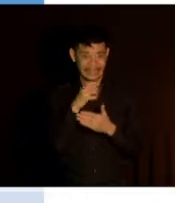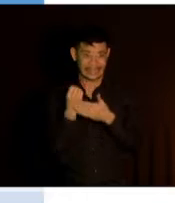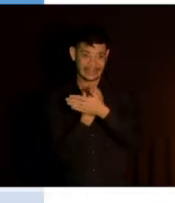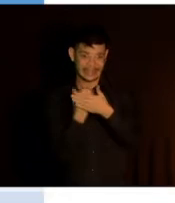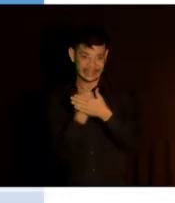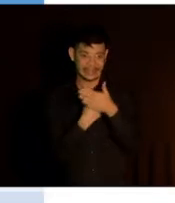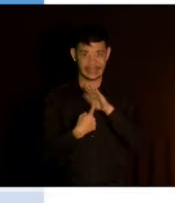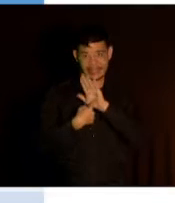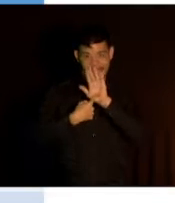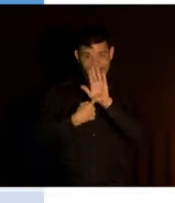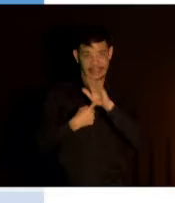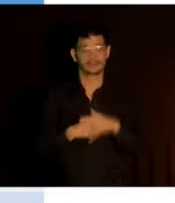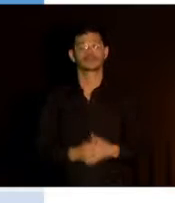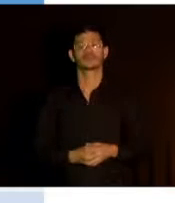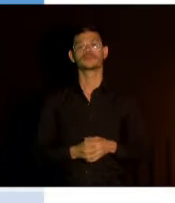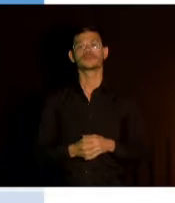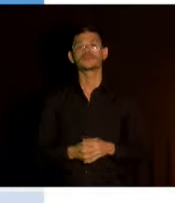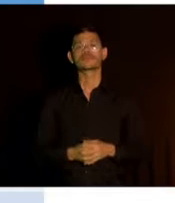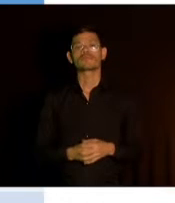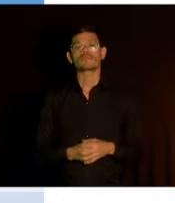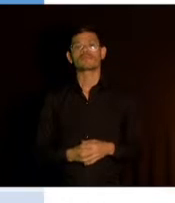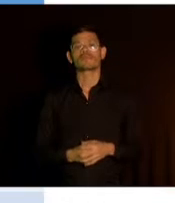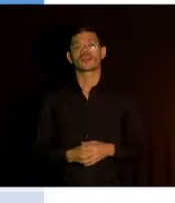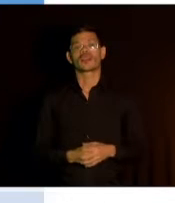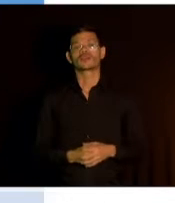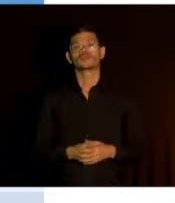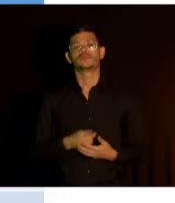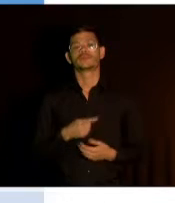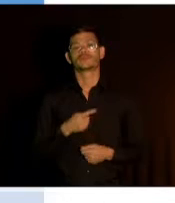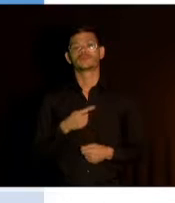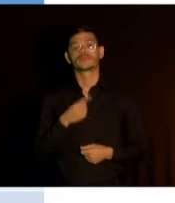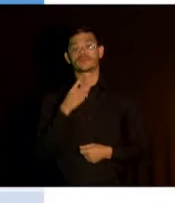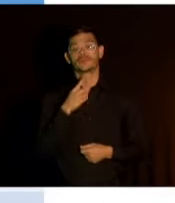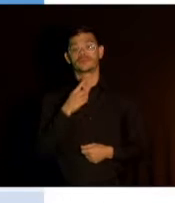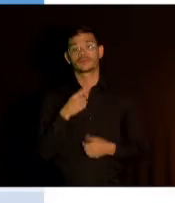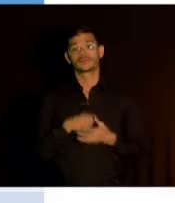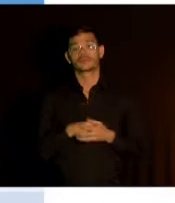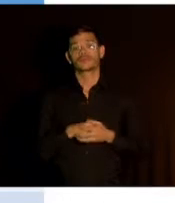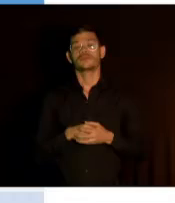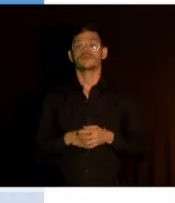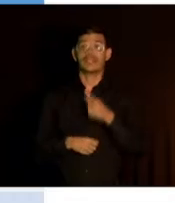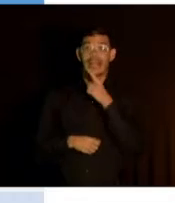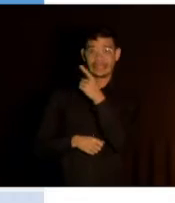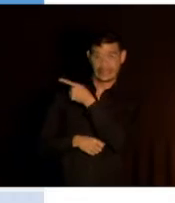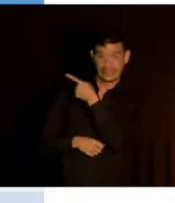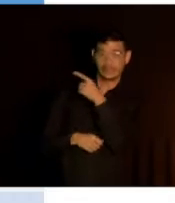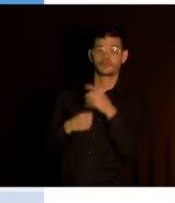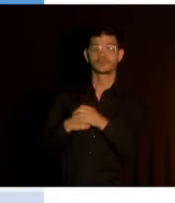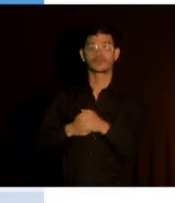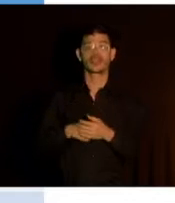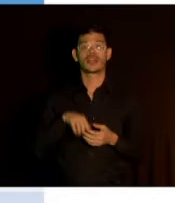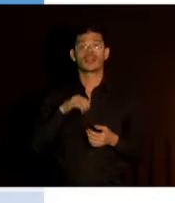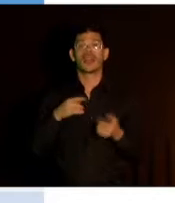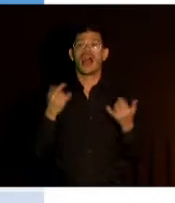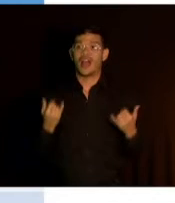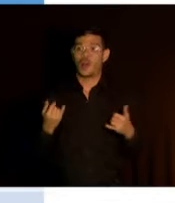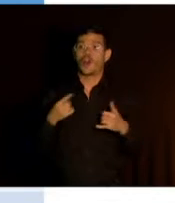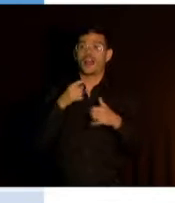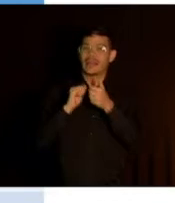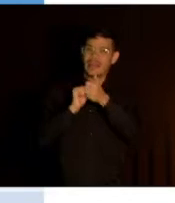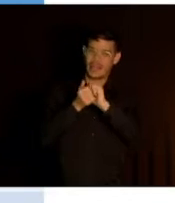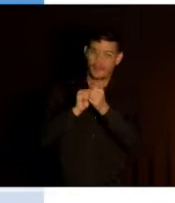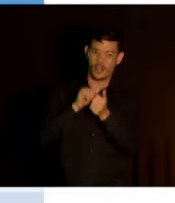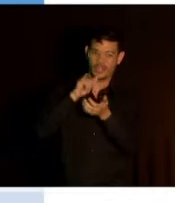estamos viendo. En ese orden de ideas, estos deportes de IPC, Comité Paralímpico